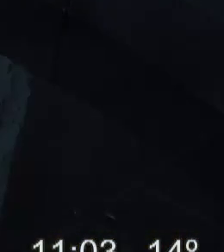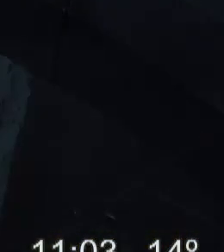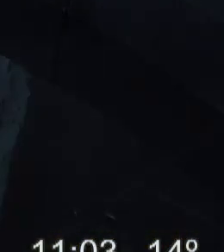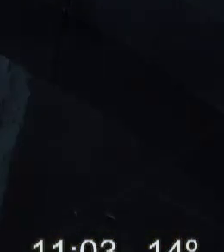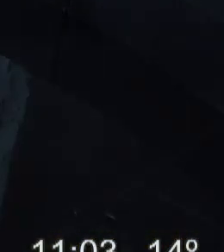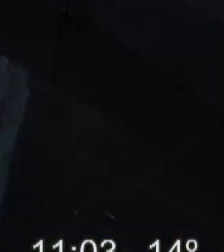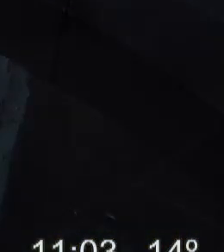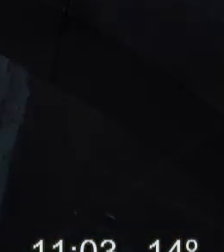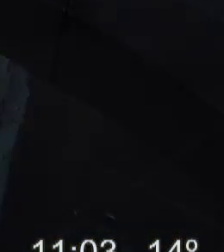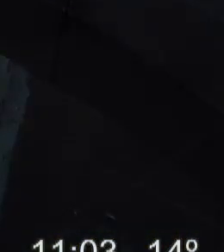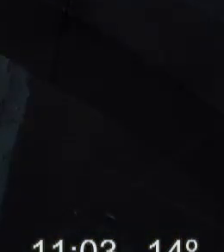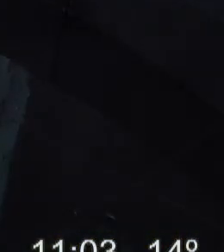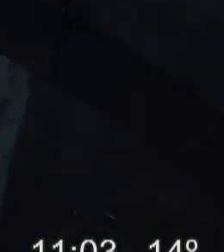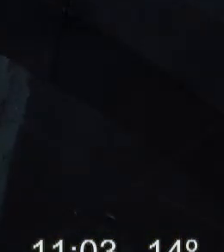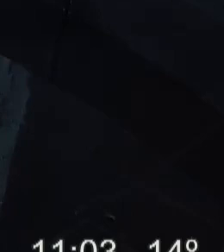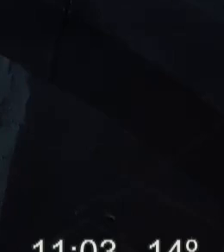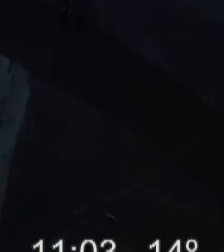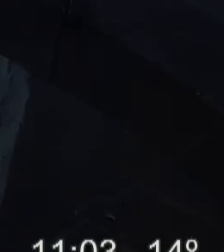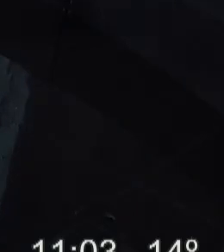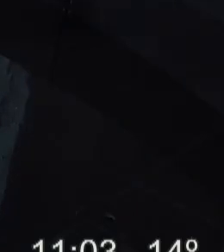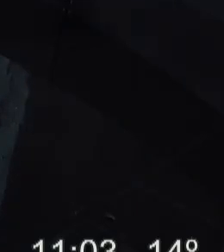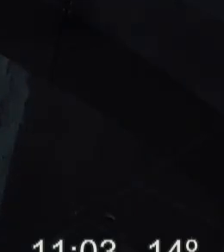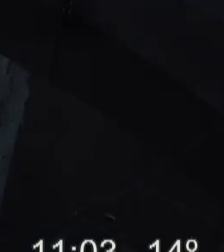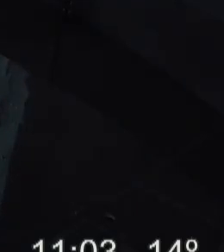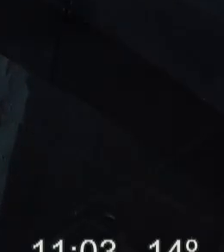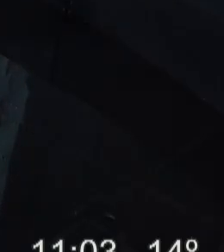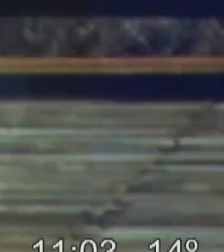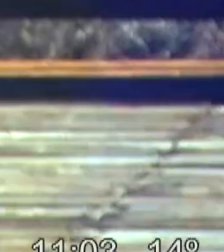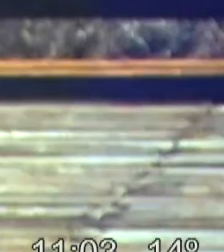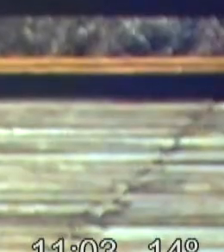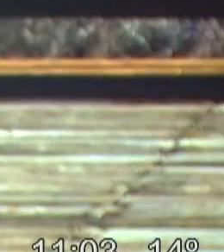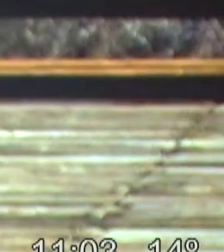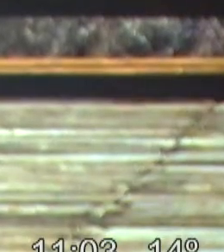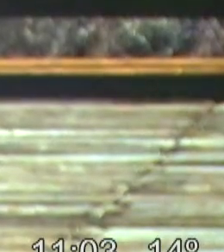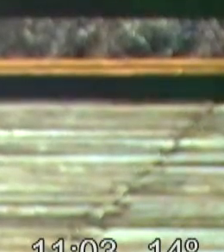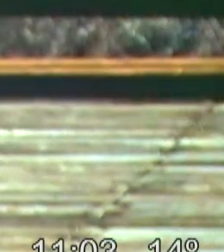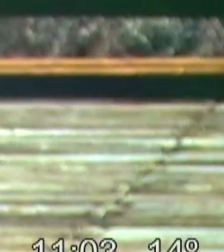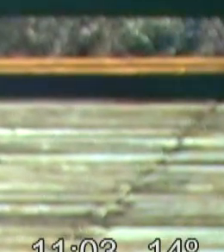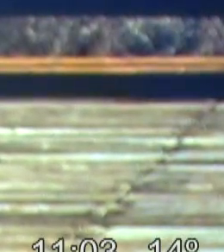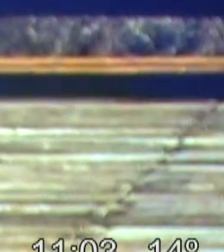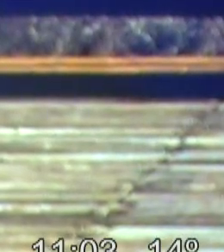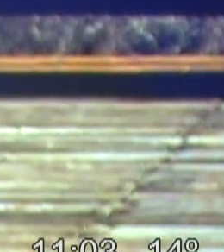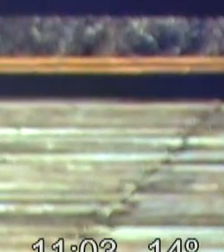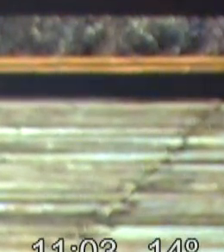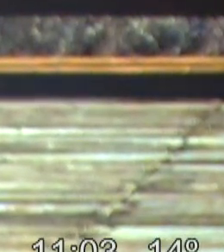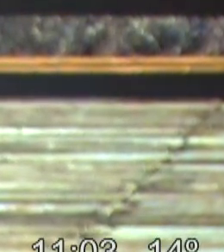Gracias. Y la retirada, tan actual como empezó, dice así. Tazala,